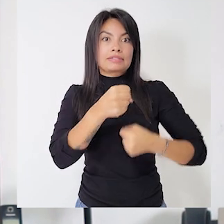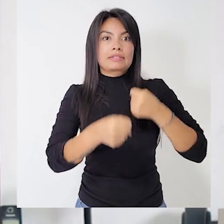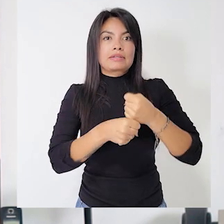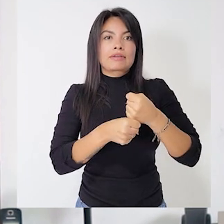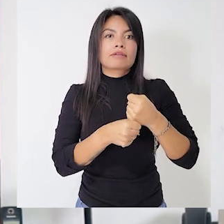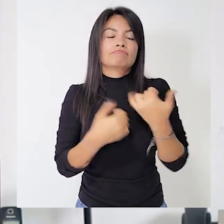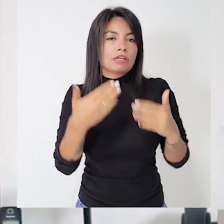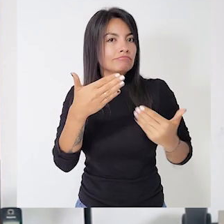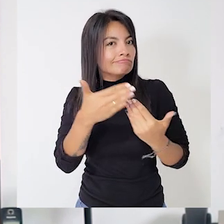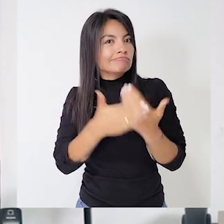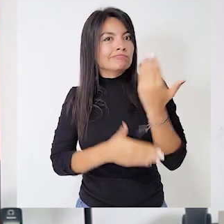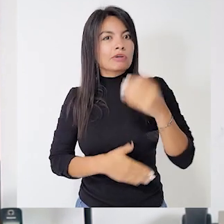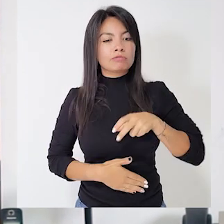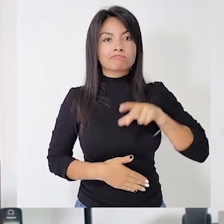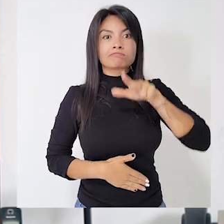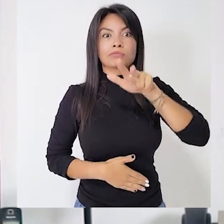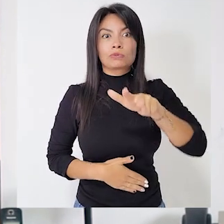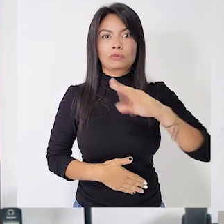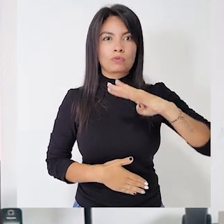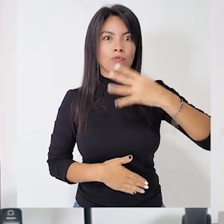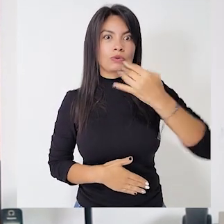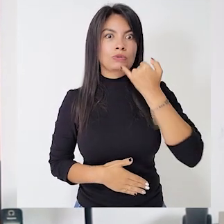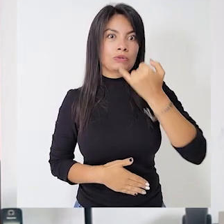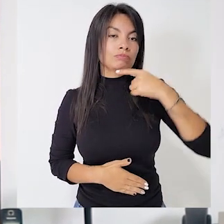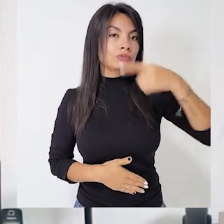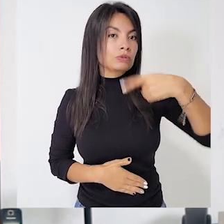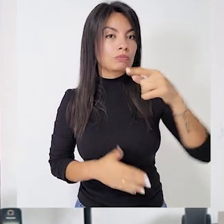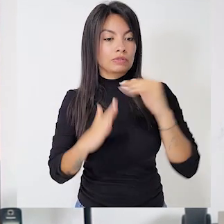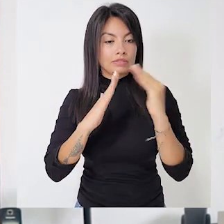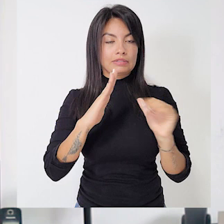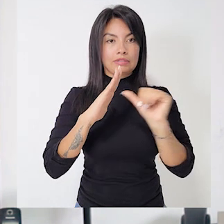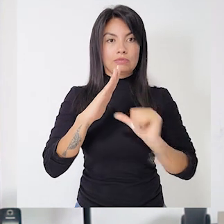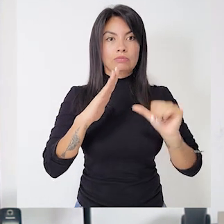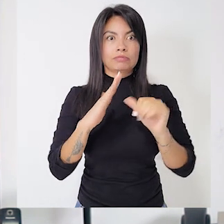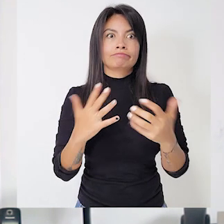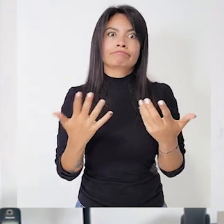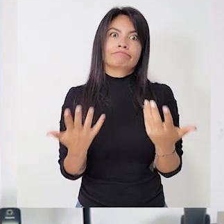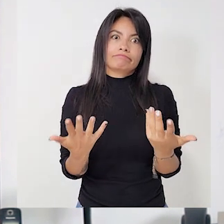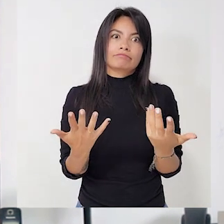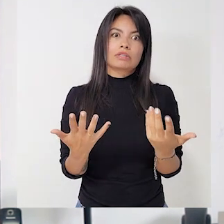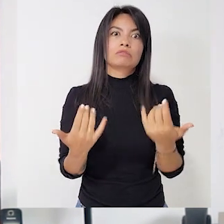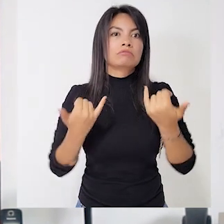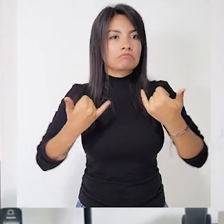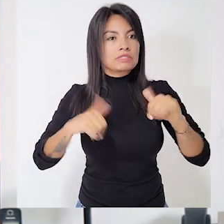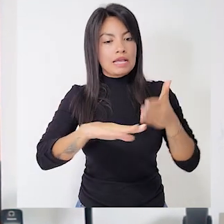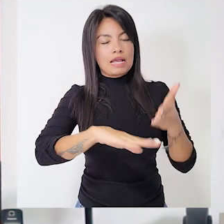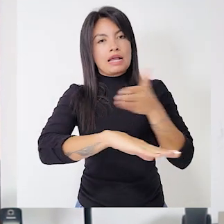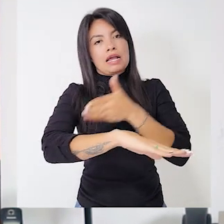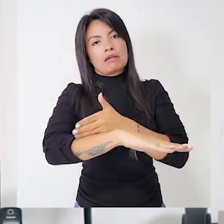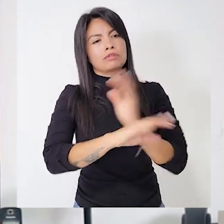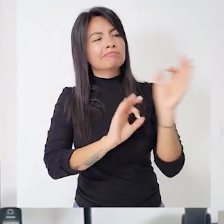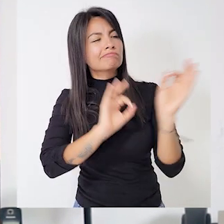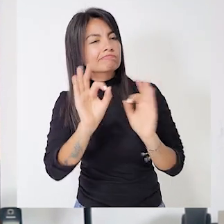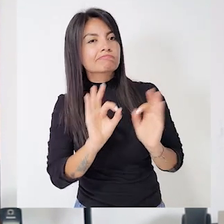año se incorpora el portugués como cuarta lengua en el anglohispano. Ya tenemos con